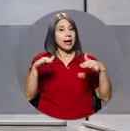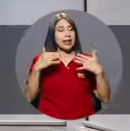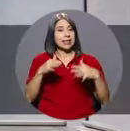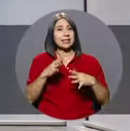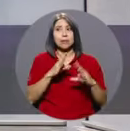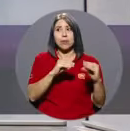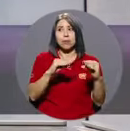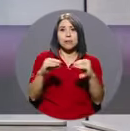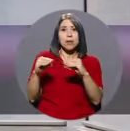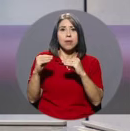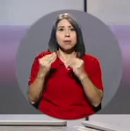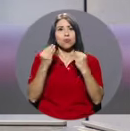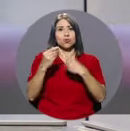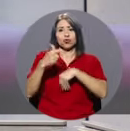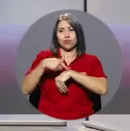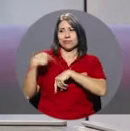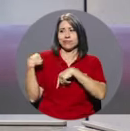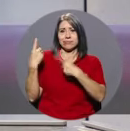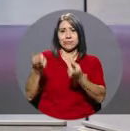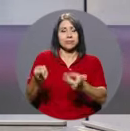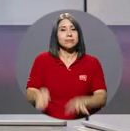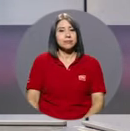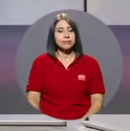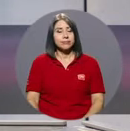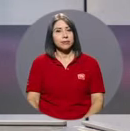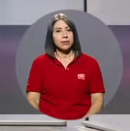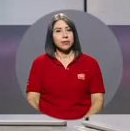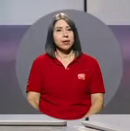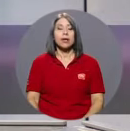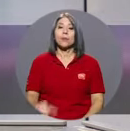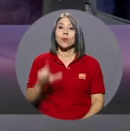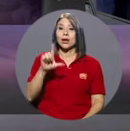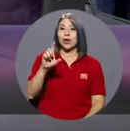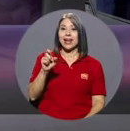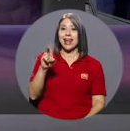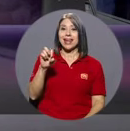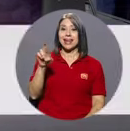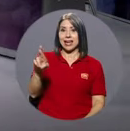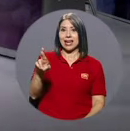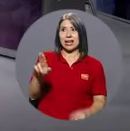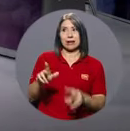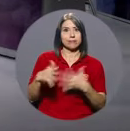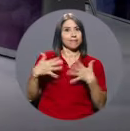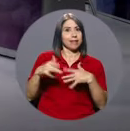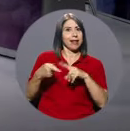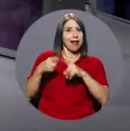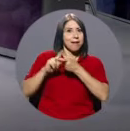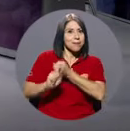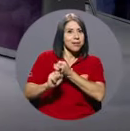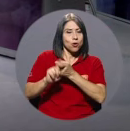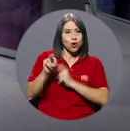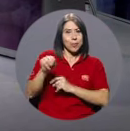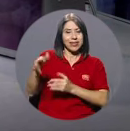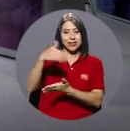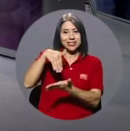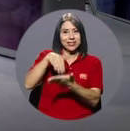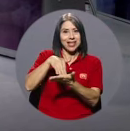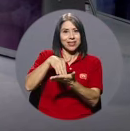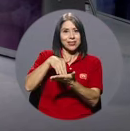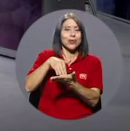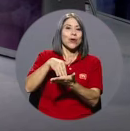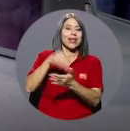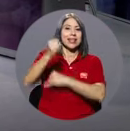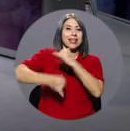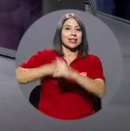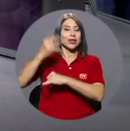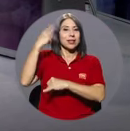Un tema sobre el que se comenta bastante también desde hace mucho tiempo. Bueno, Leiner, gran amigo, por supuesto, y compañero ahí en el Centro Internacional